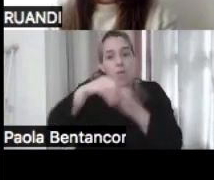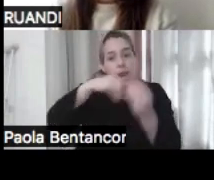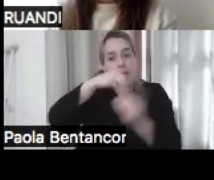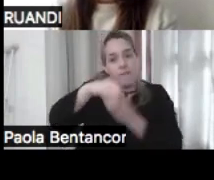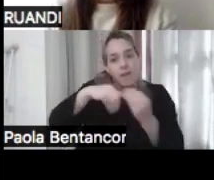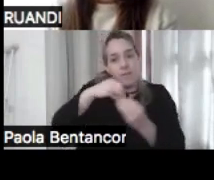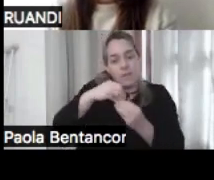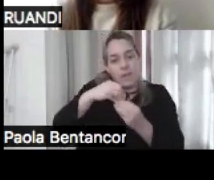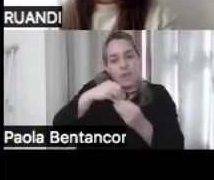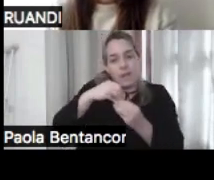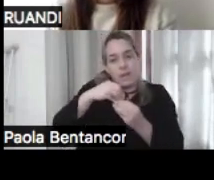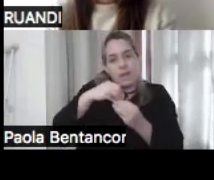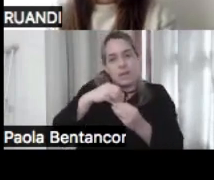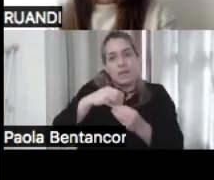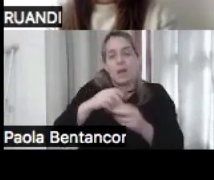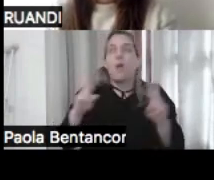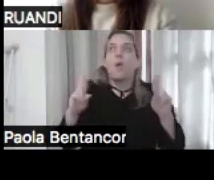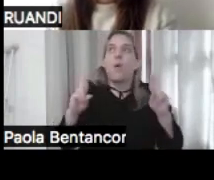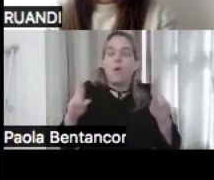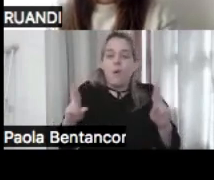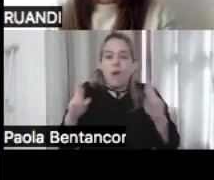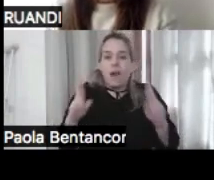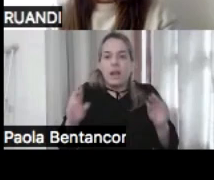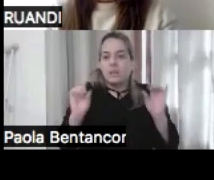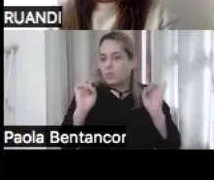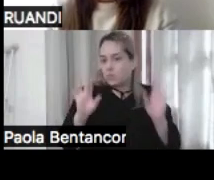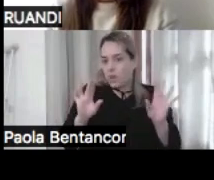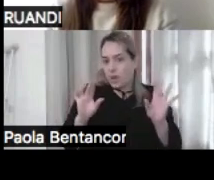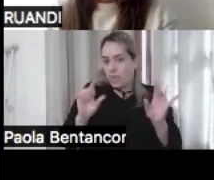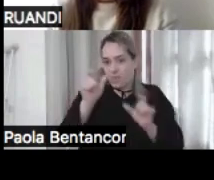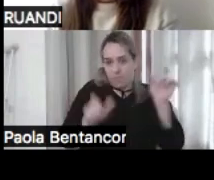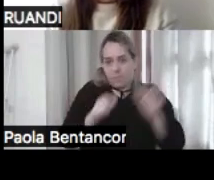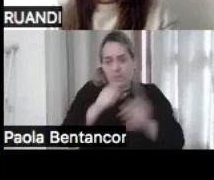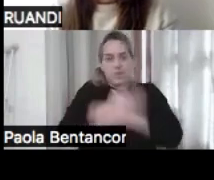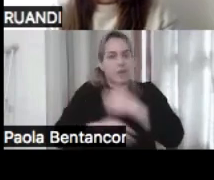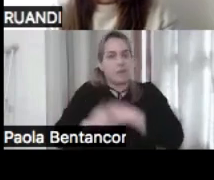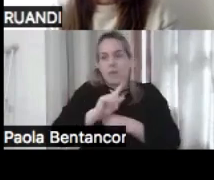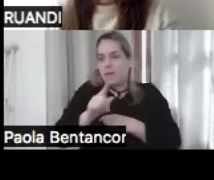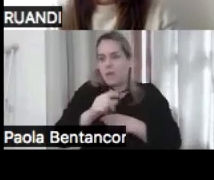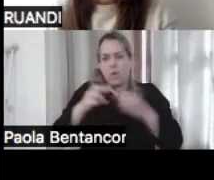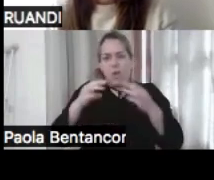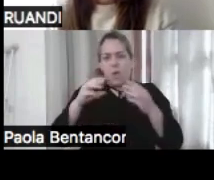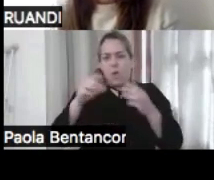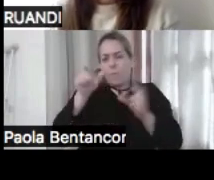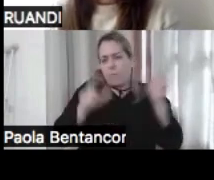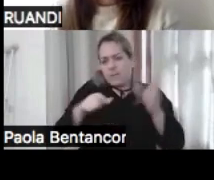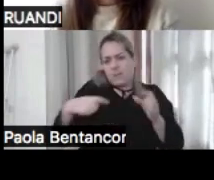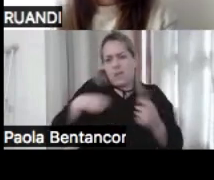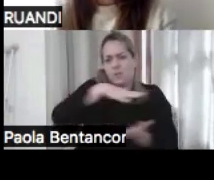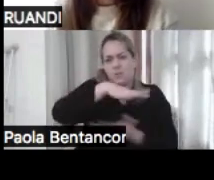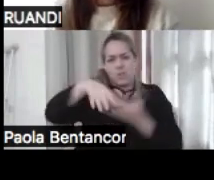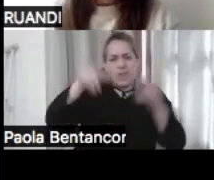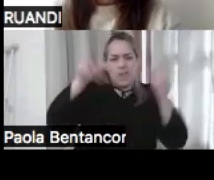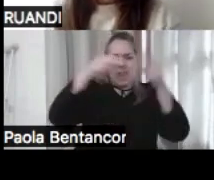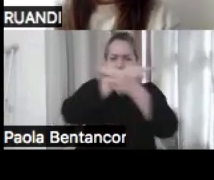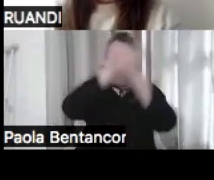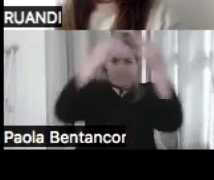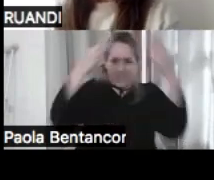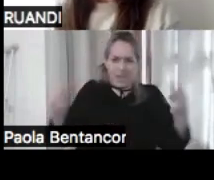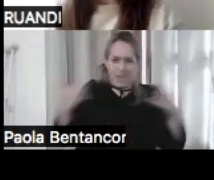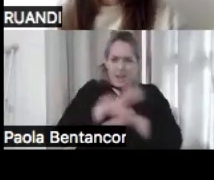parece que ojalá así sea, como vos decís, no solo para las personas con discapacidad, sino para las personas en general, tal cual.